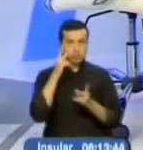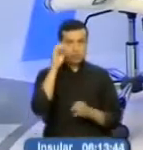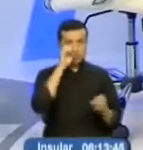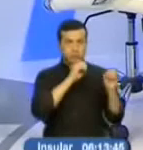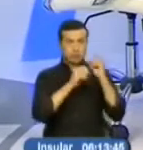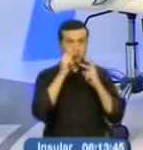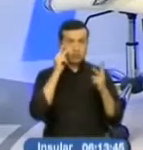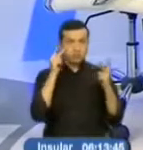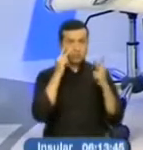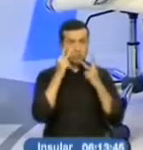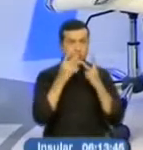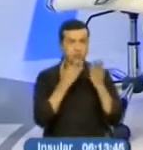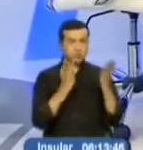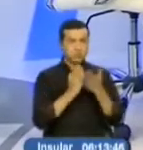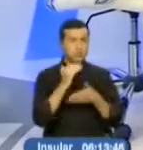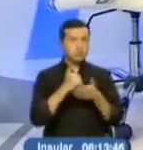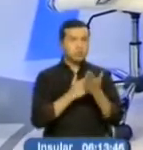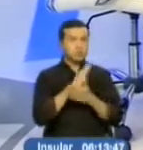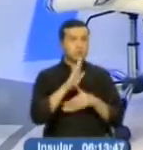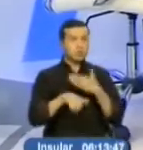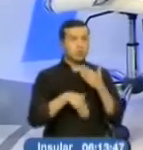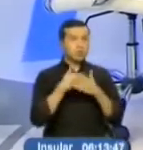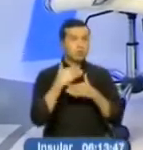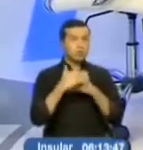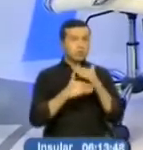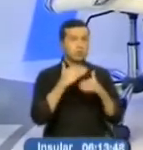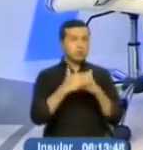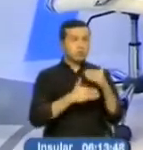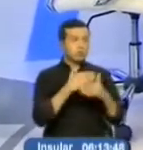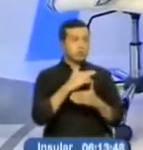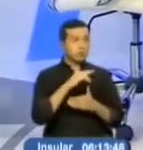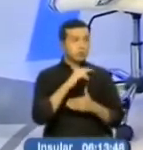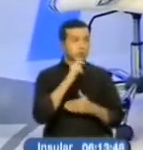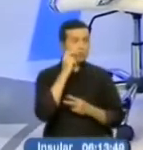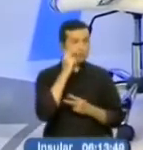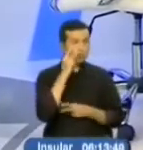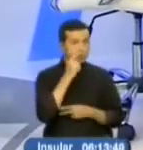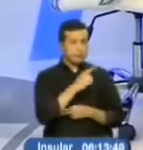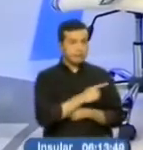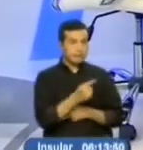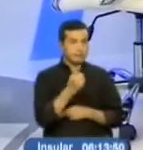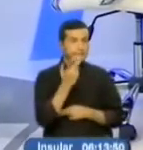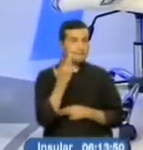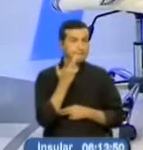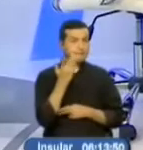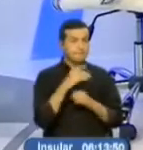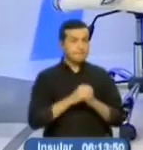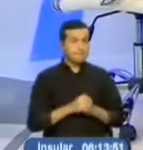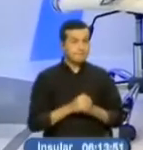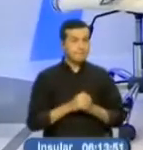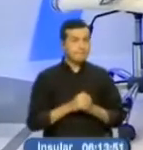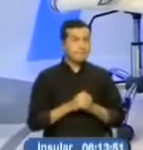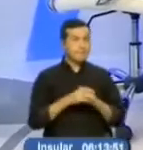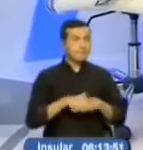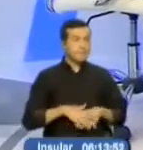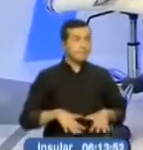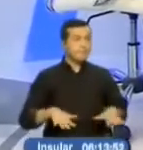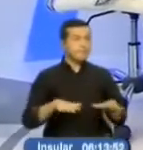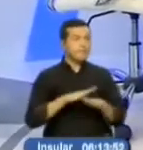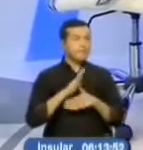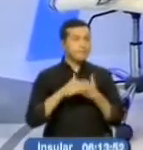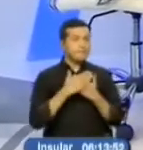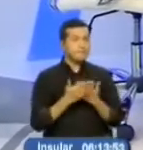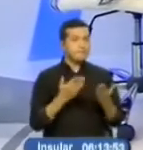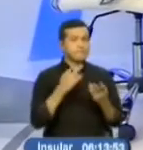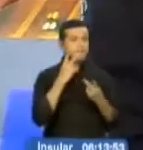tuvieron acceso a todo el proceso de la segunda vuelta desde los padrones electorales